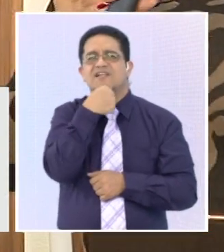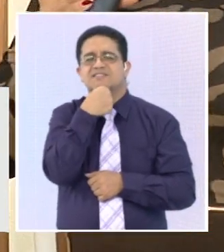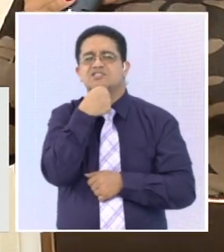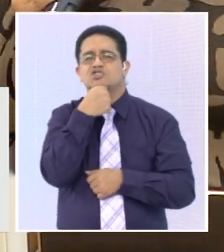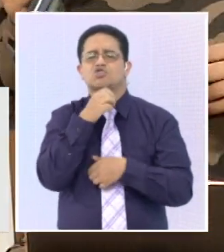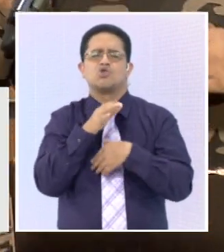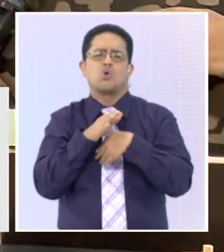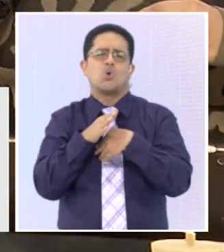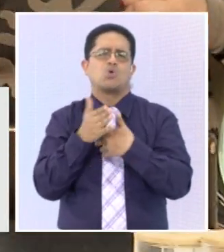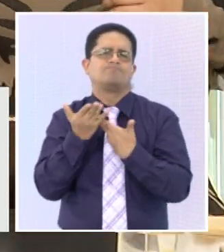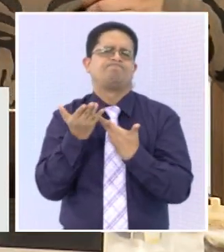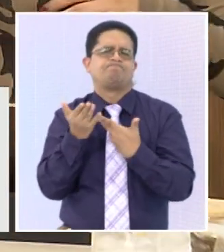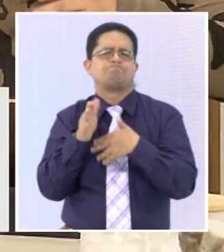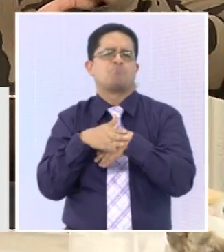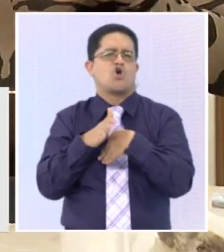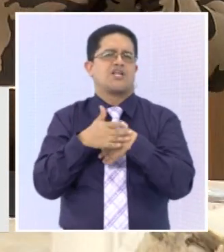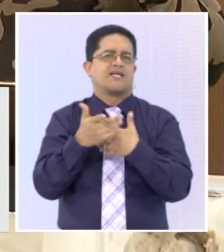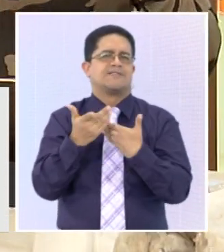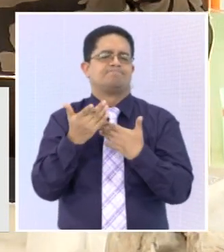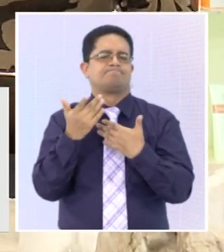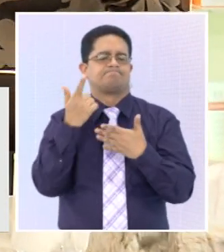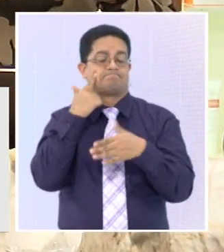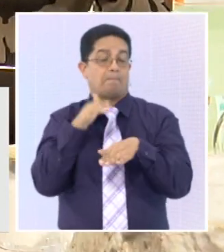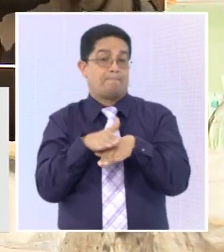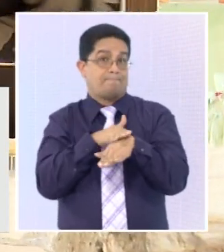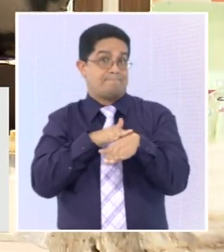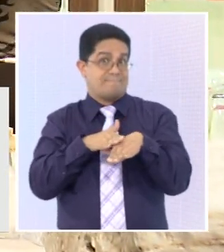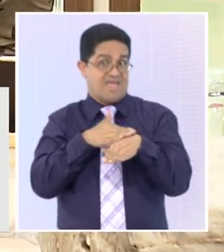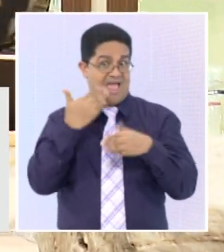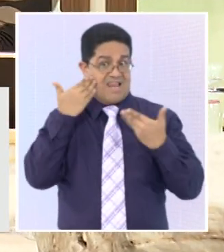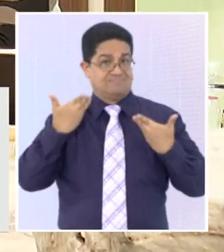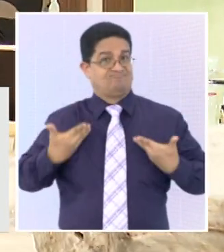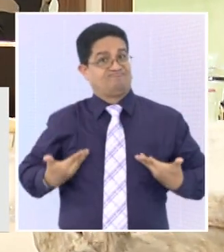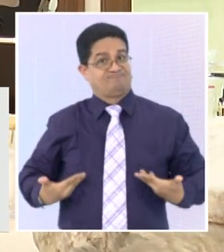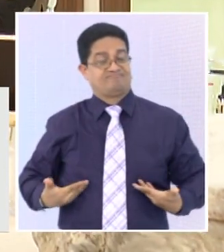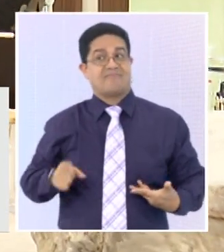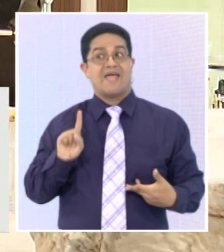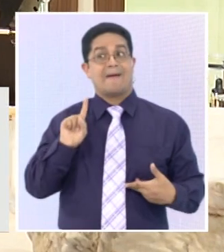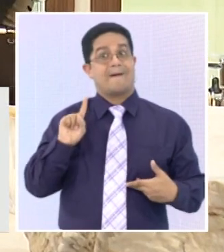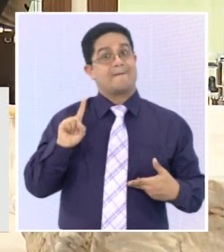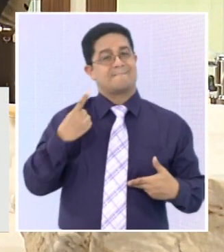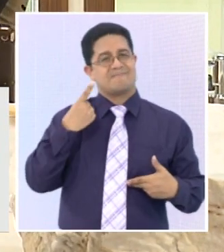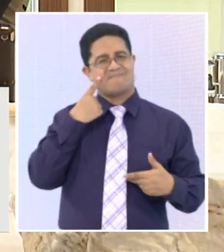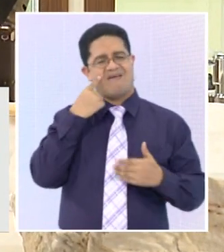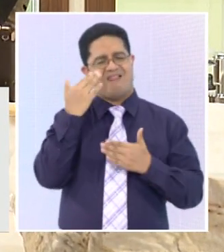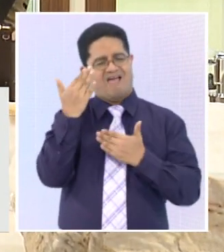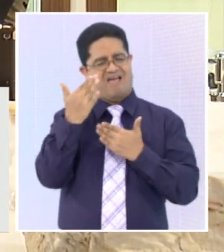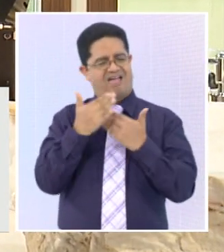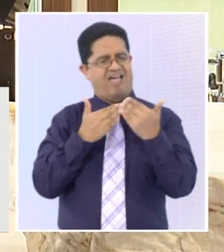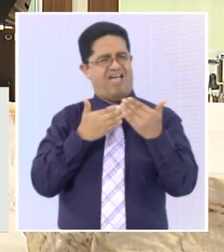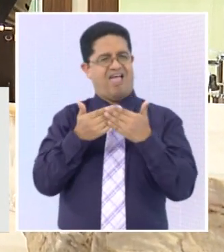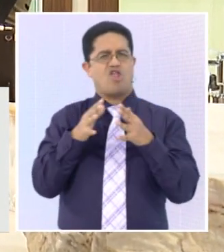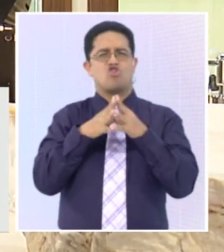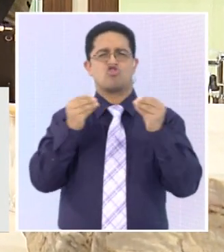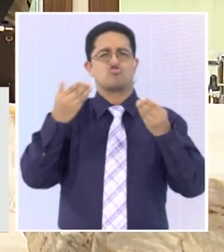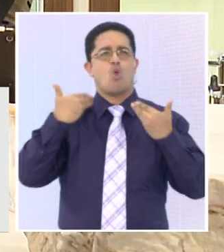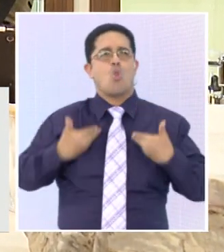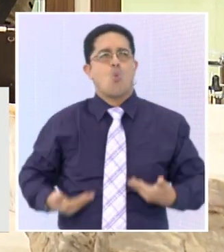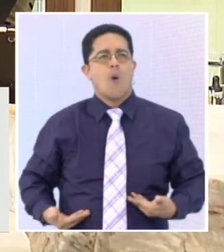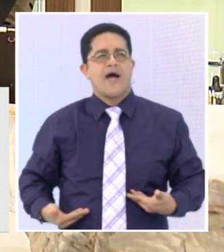hablábamos al principio, la piel es uno de los órganos más extensos, además es la primera capa protectora de todo nuestro